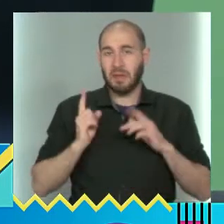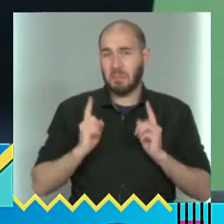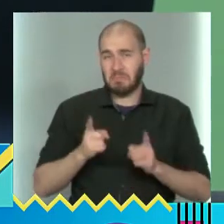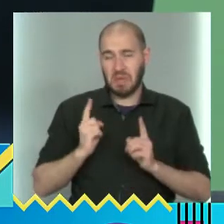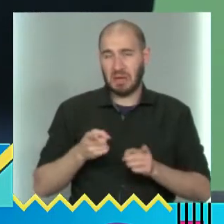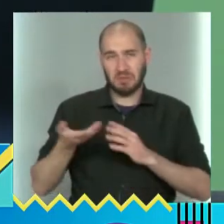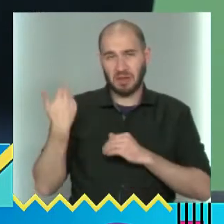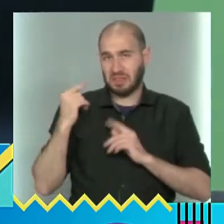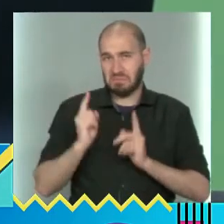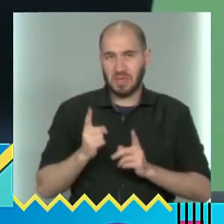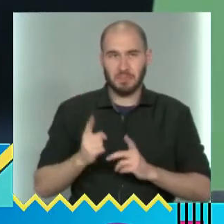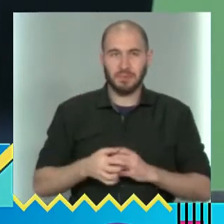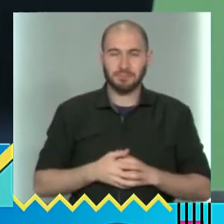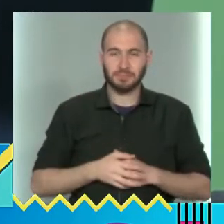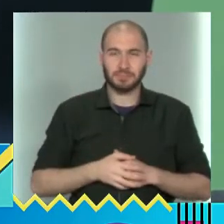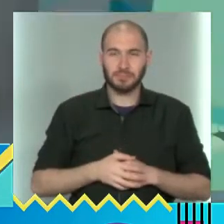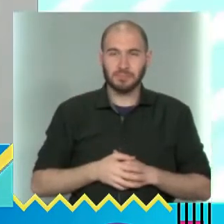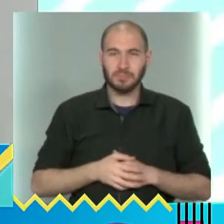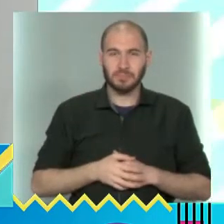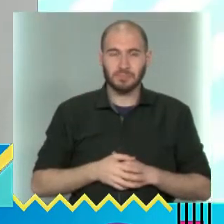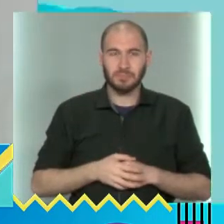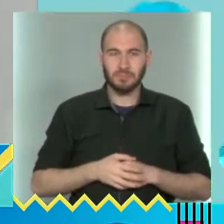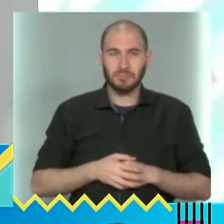otras oportunidades.